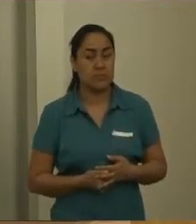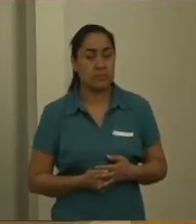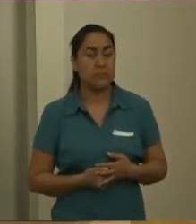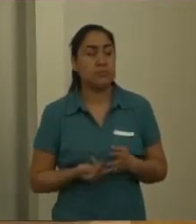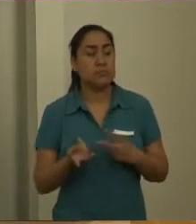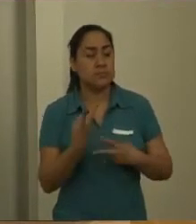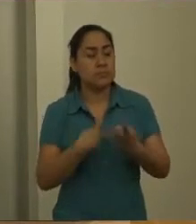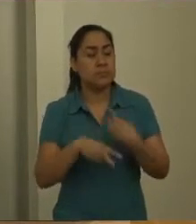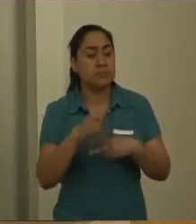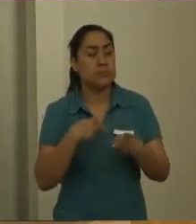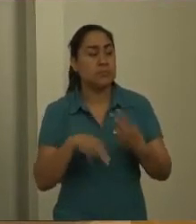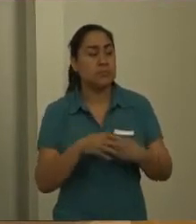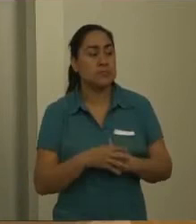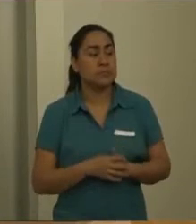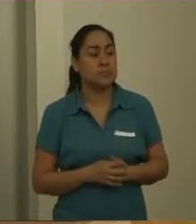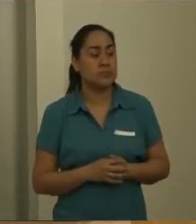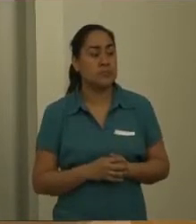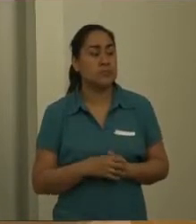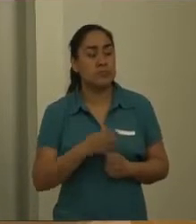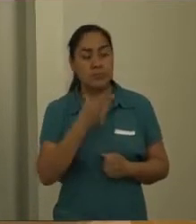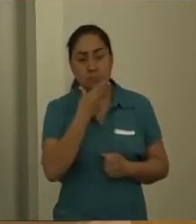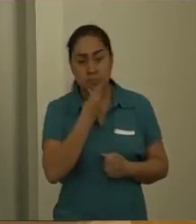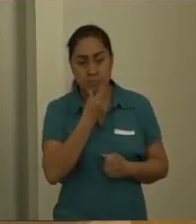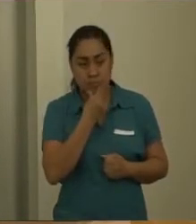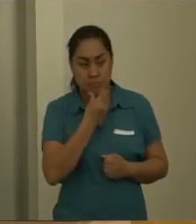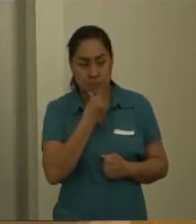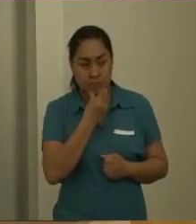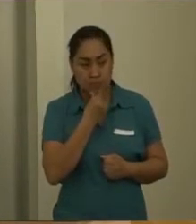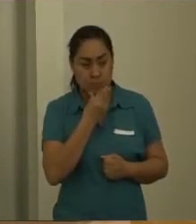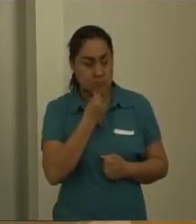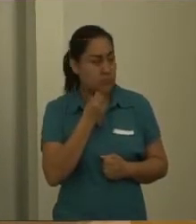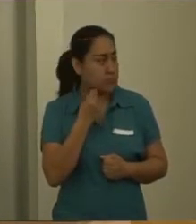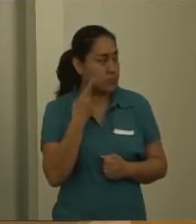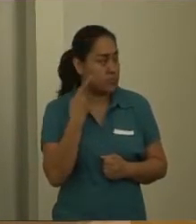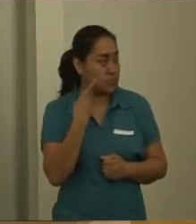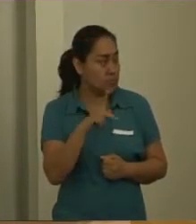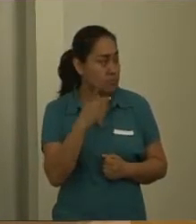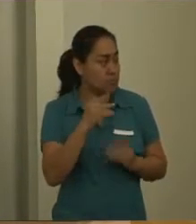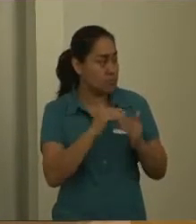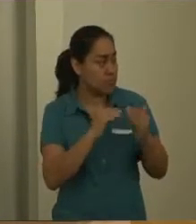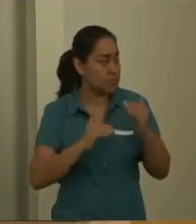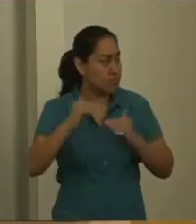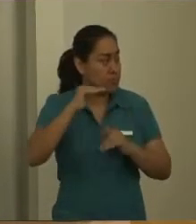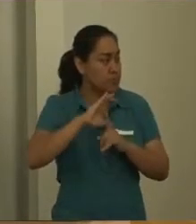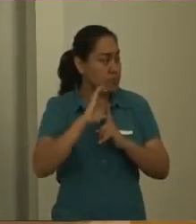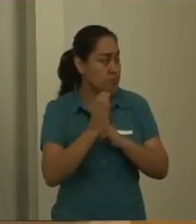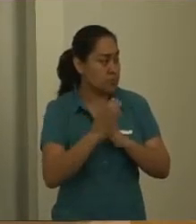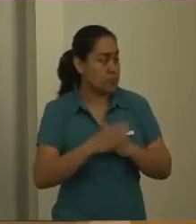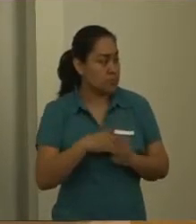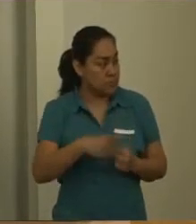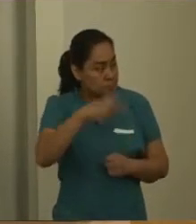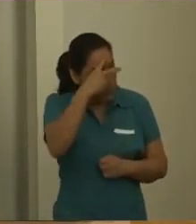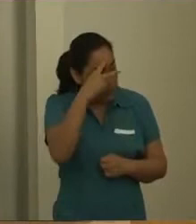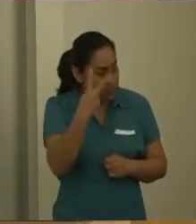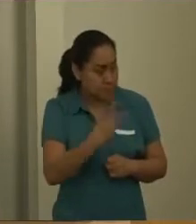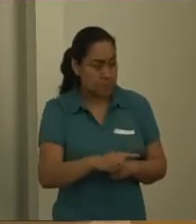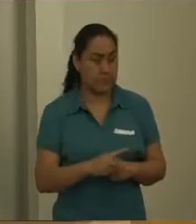presencia del señor jara del alto comisionado de las naciones unidas en méxico